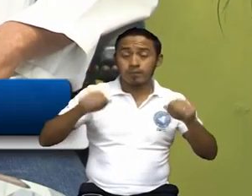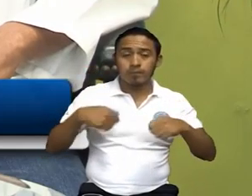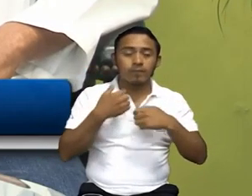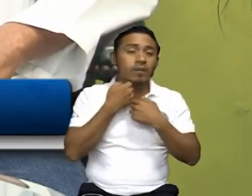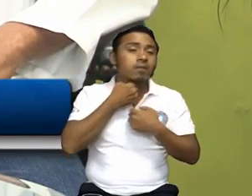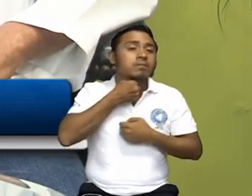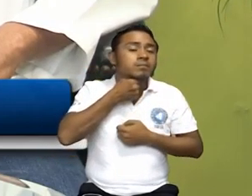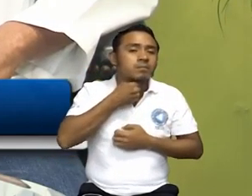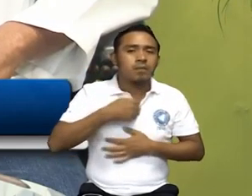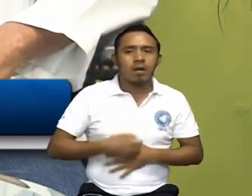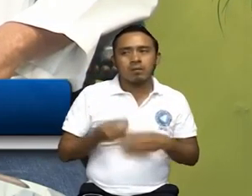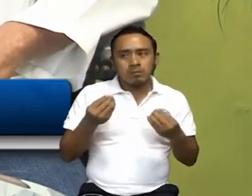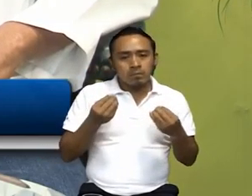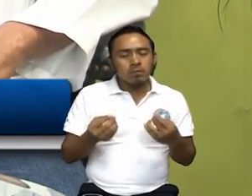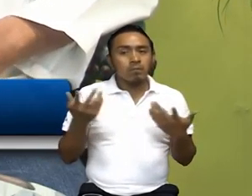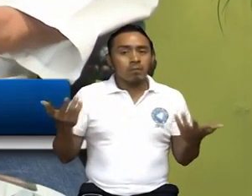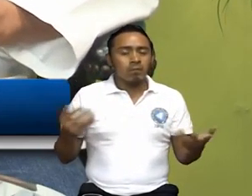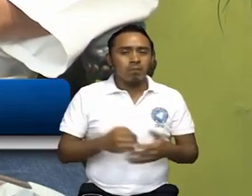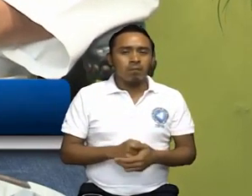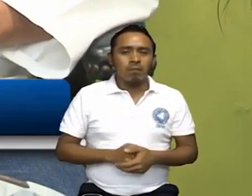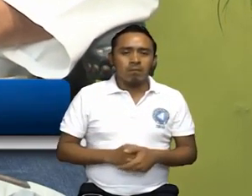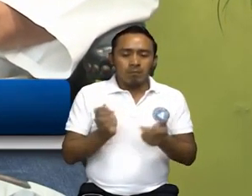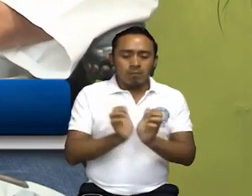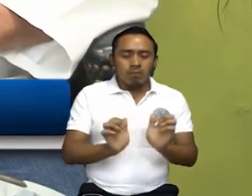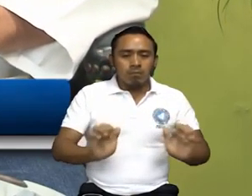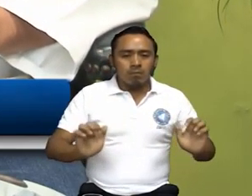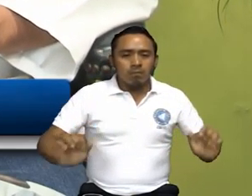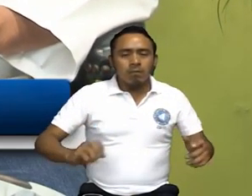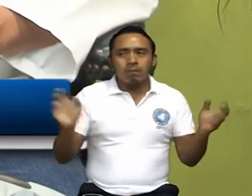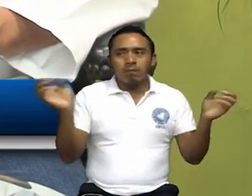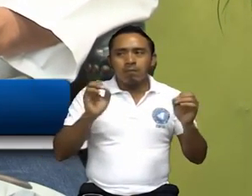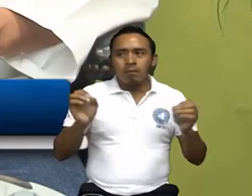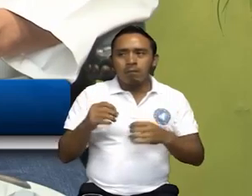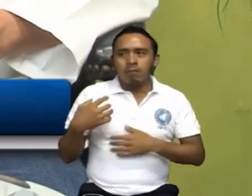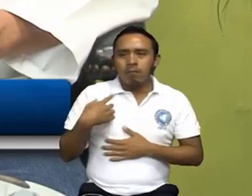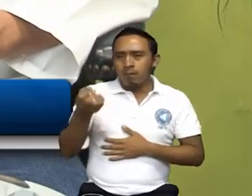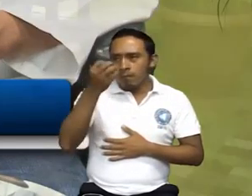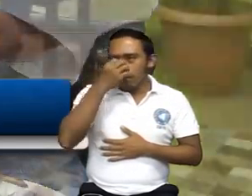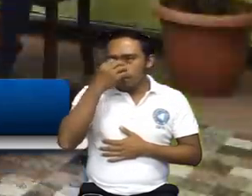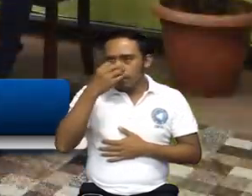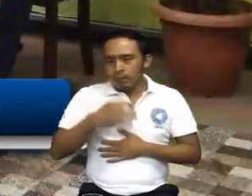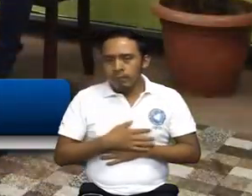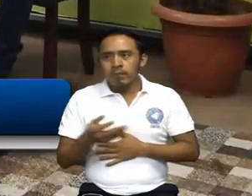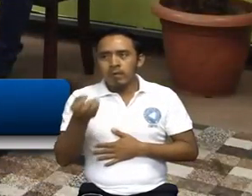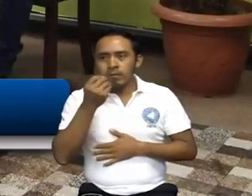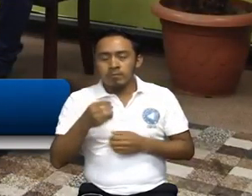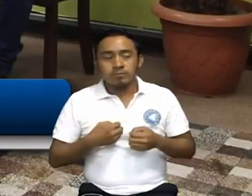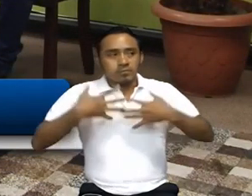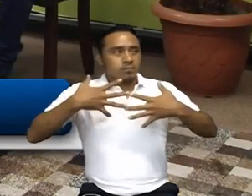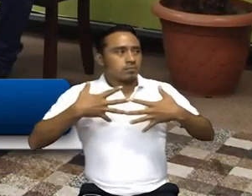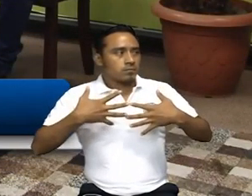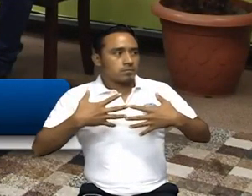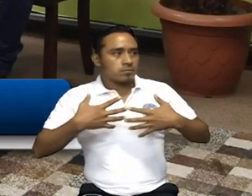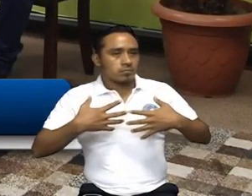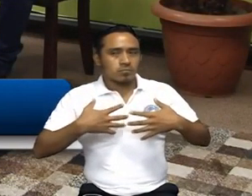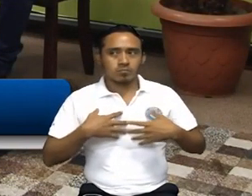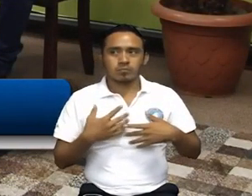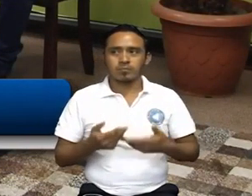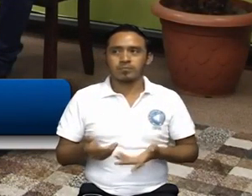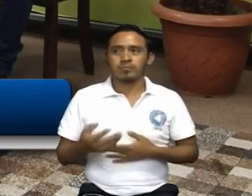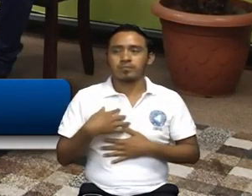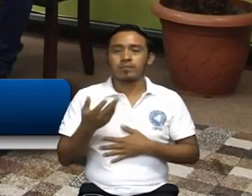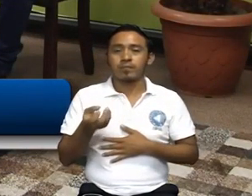atragantar. Es muy frecuente este evento en los niños. O dar bromas, por ejemplo, cuando alguien está comiendo, un susto. Así es. Imagínese,